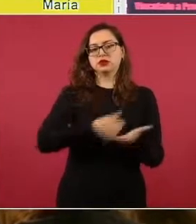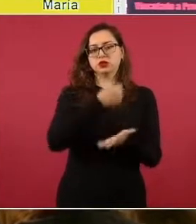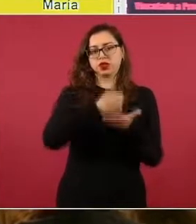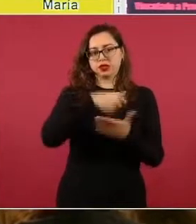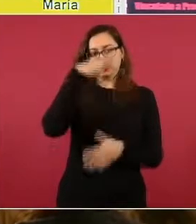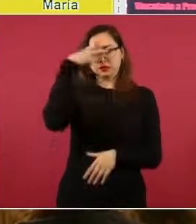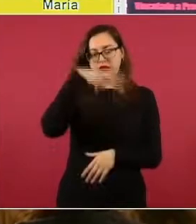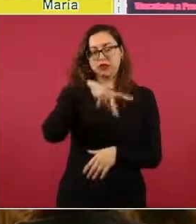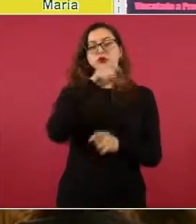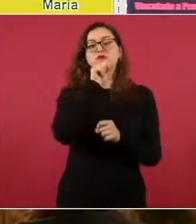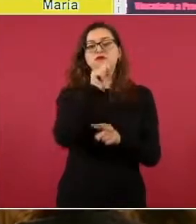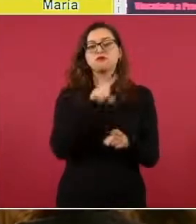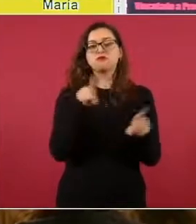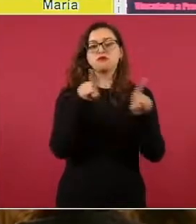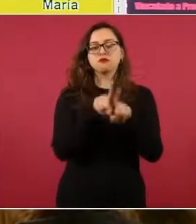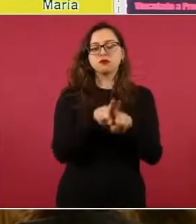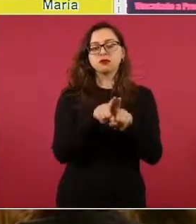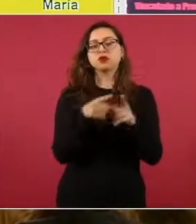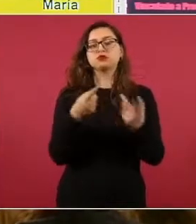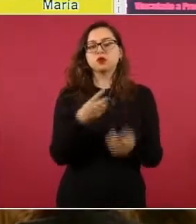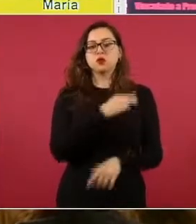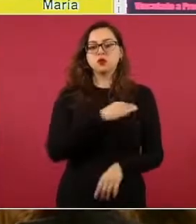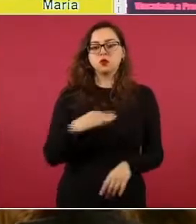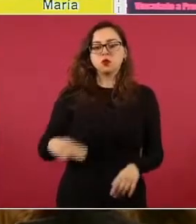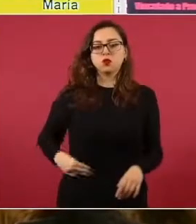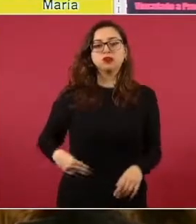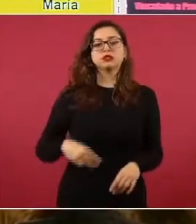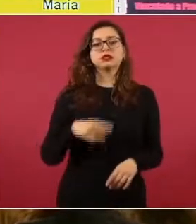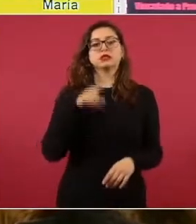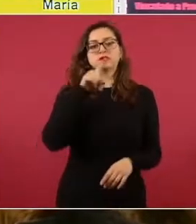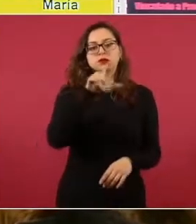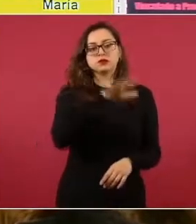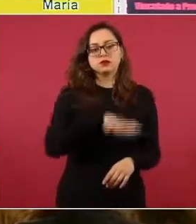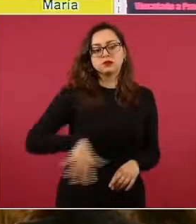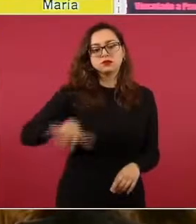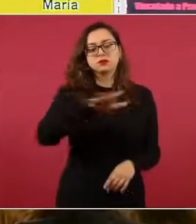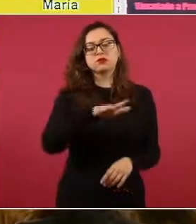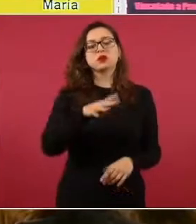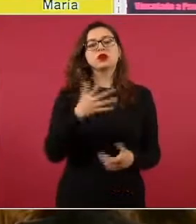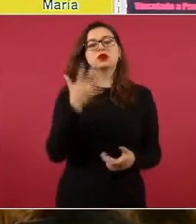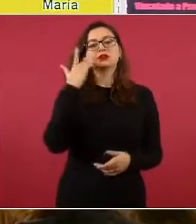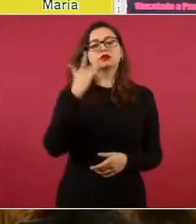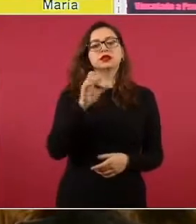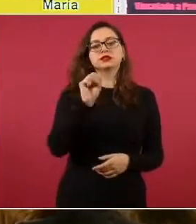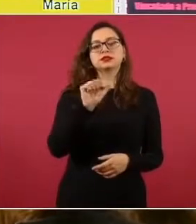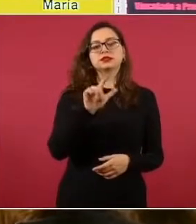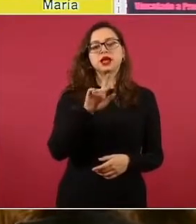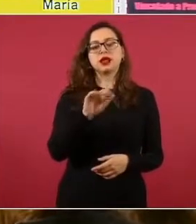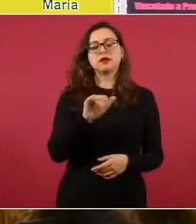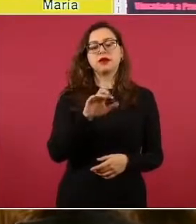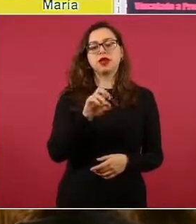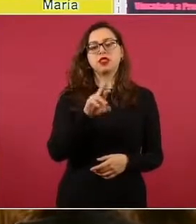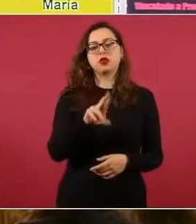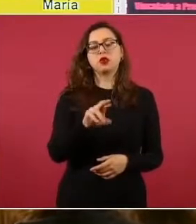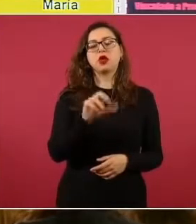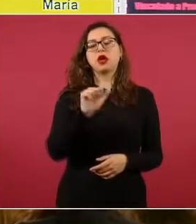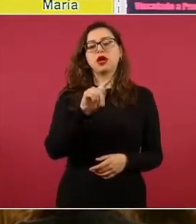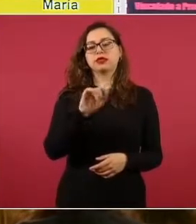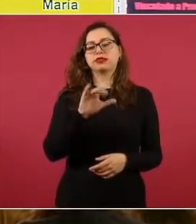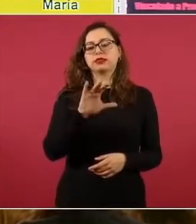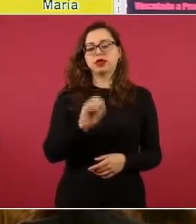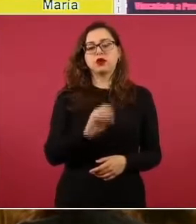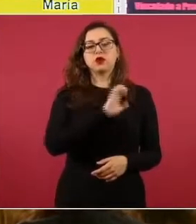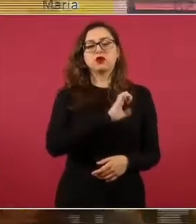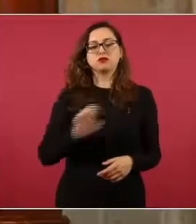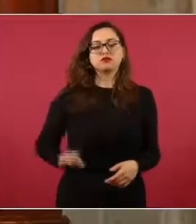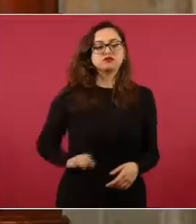como células de búsqueda municipales en San Salvador Atenco y Ecatepec, se logró la detención